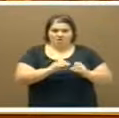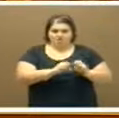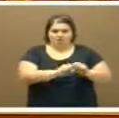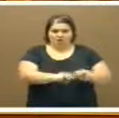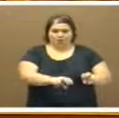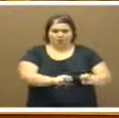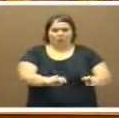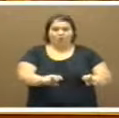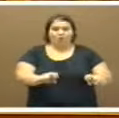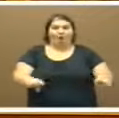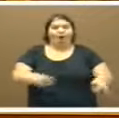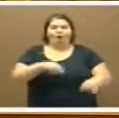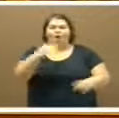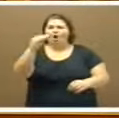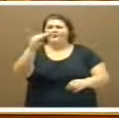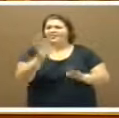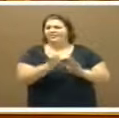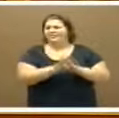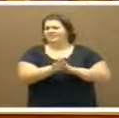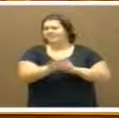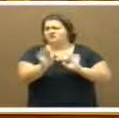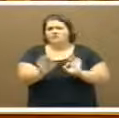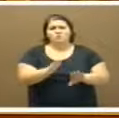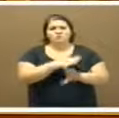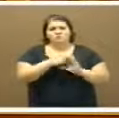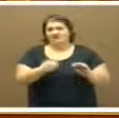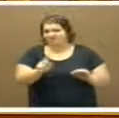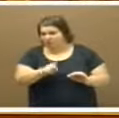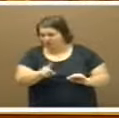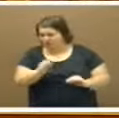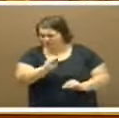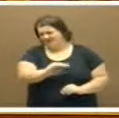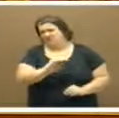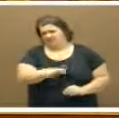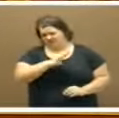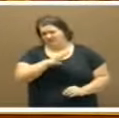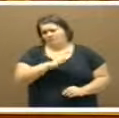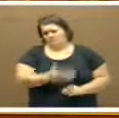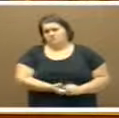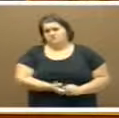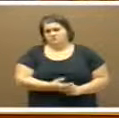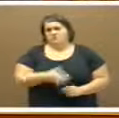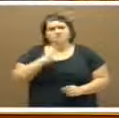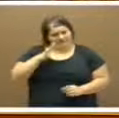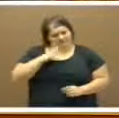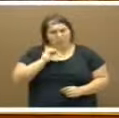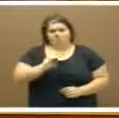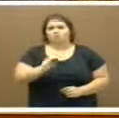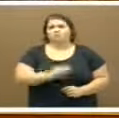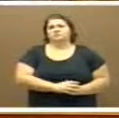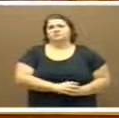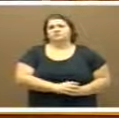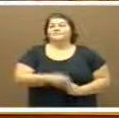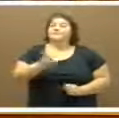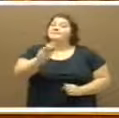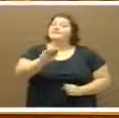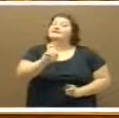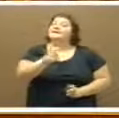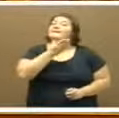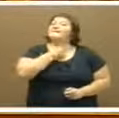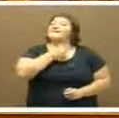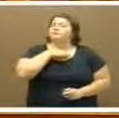o si los jóvenes pueden acceder igual que antes a la universidad. Haga el favor y hazlo, hágalo. Pregunte también por las becas,